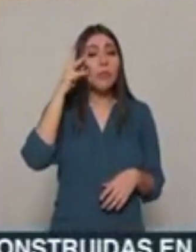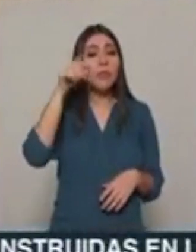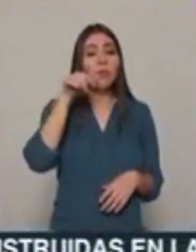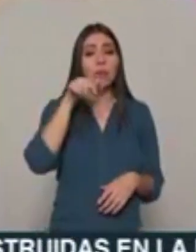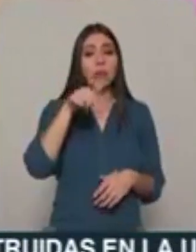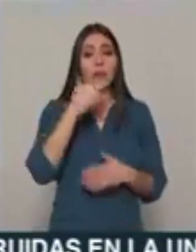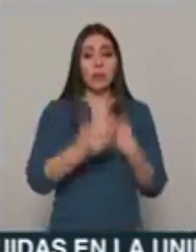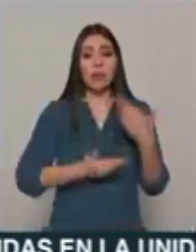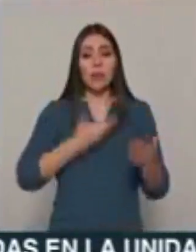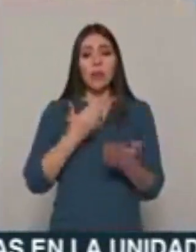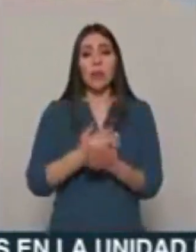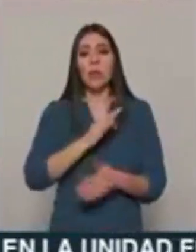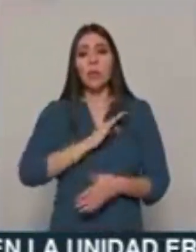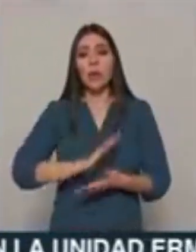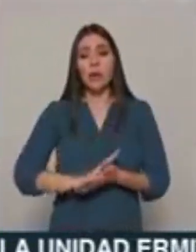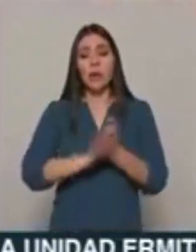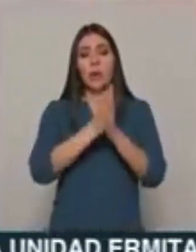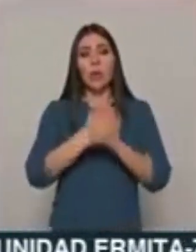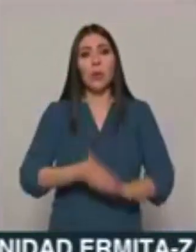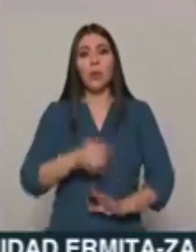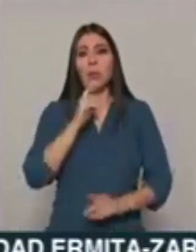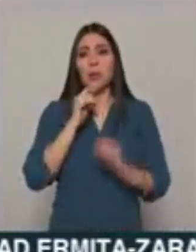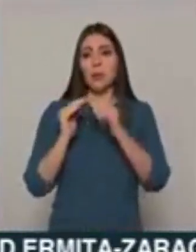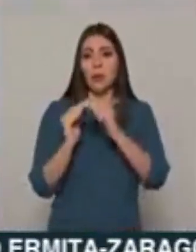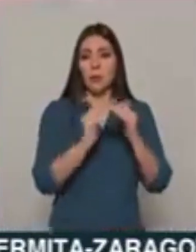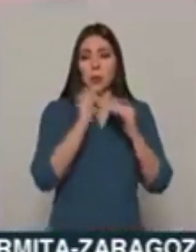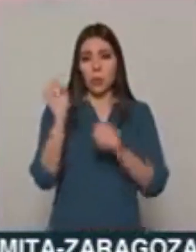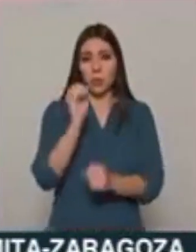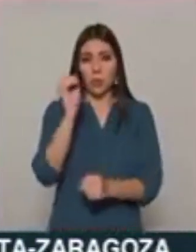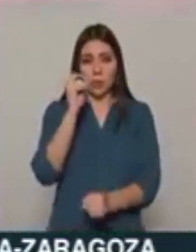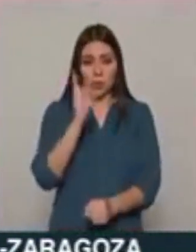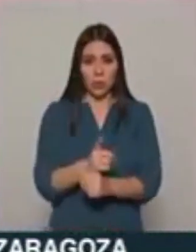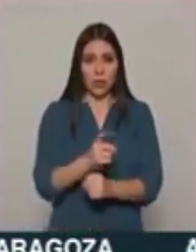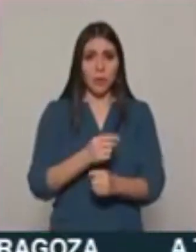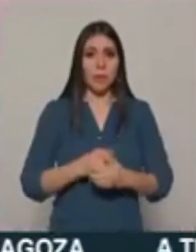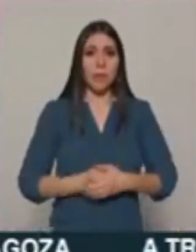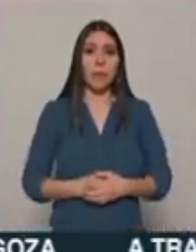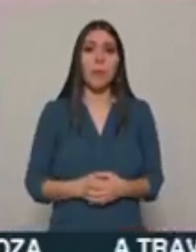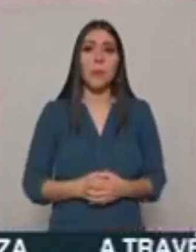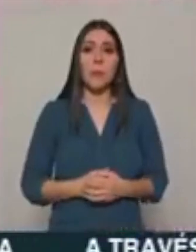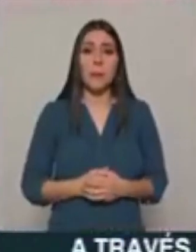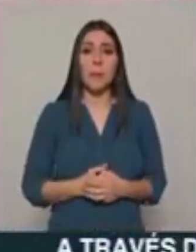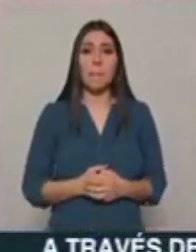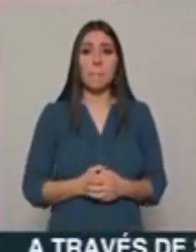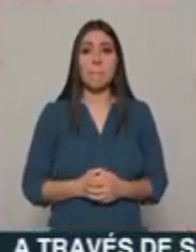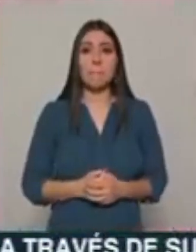un mismo propósito. Con imágenes de Joel Arias, Mariana Sánchez, 21 Noticias.